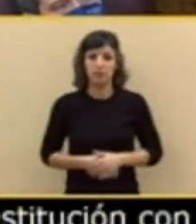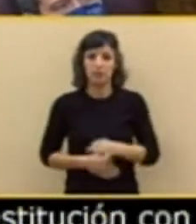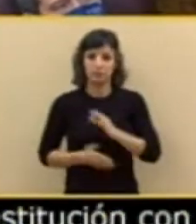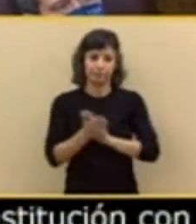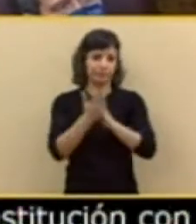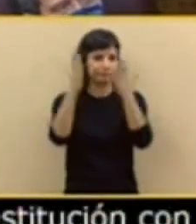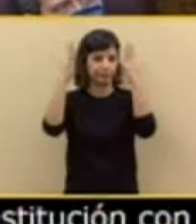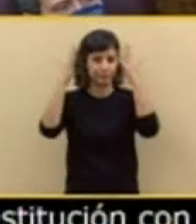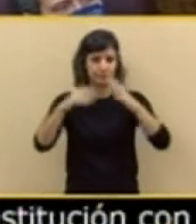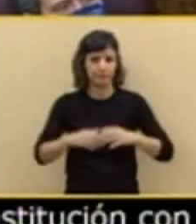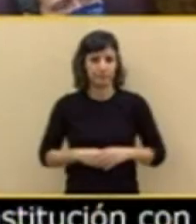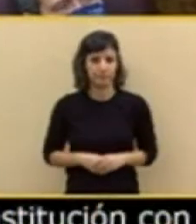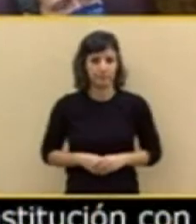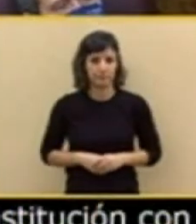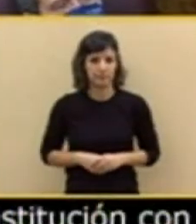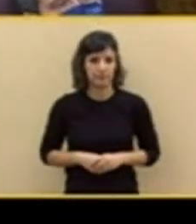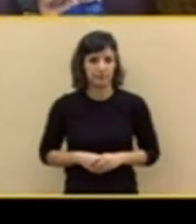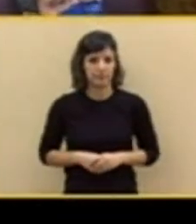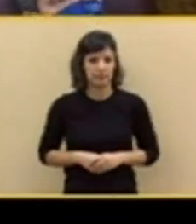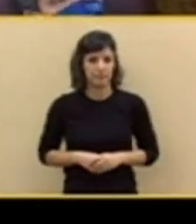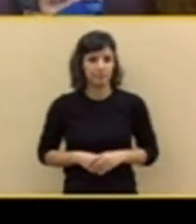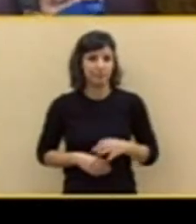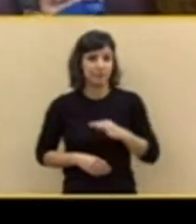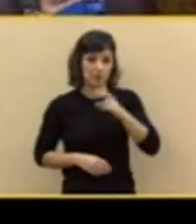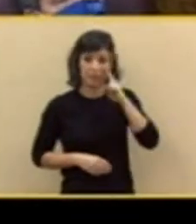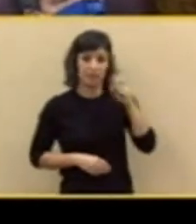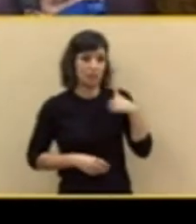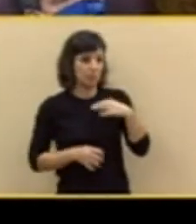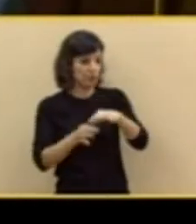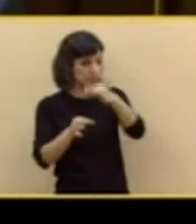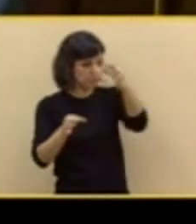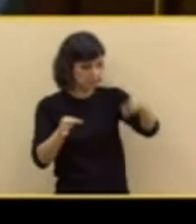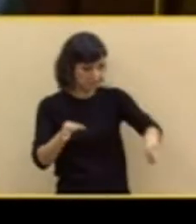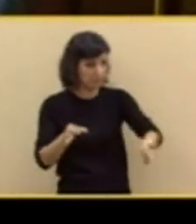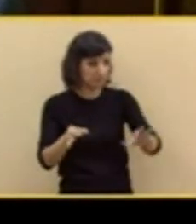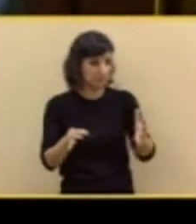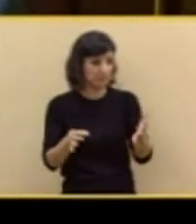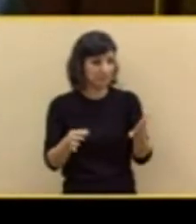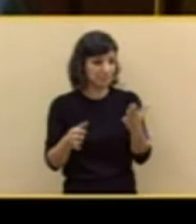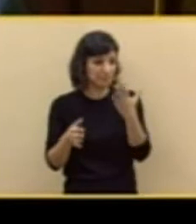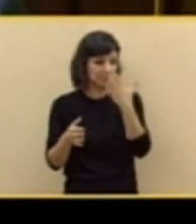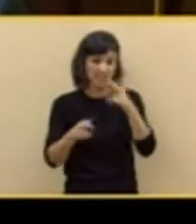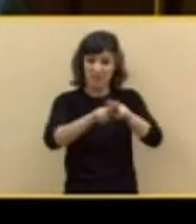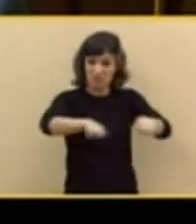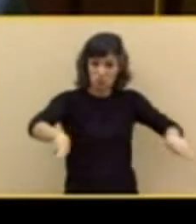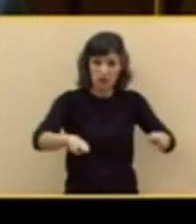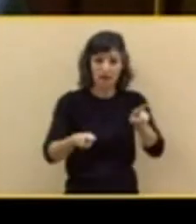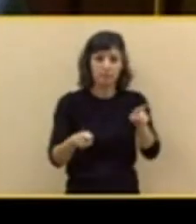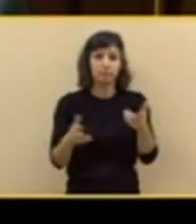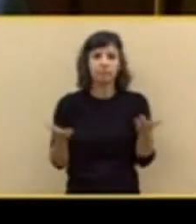en medio funciona así. Yo una pregunta que os hago. Una vez que ya se ha presentado, que se ha despachado definitivamente la moción de censura,